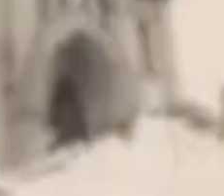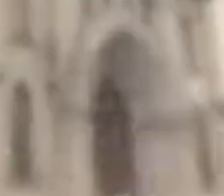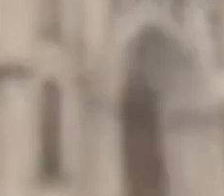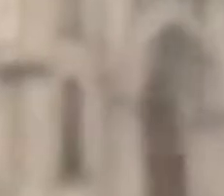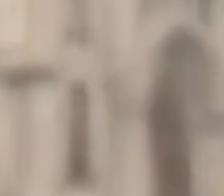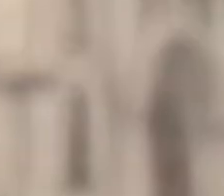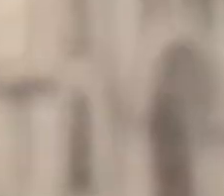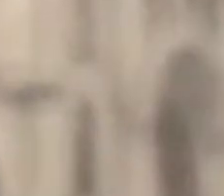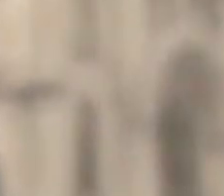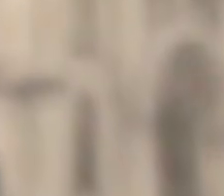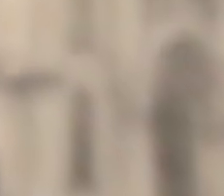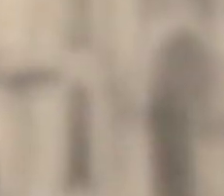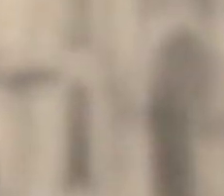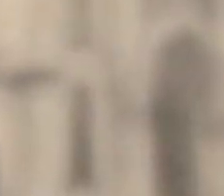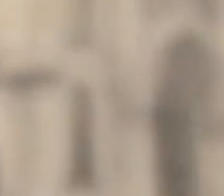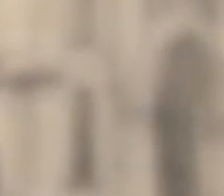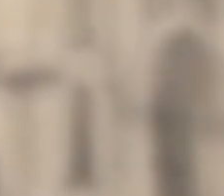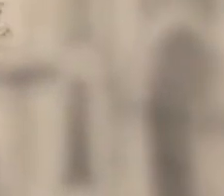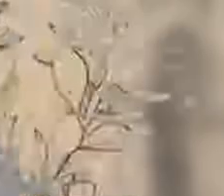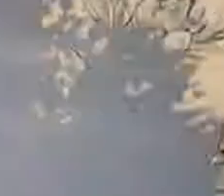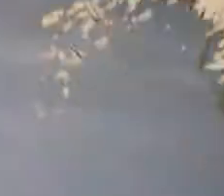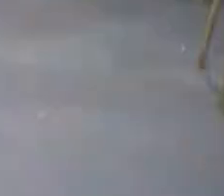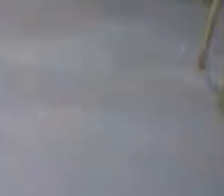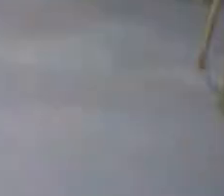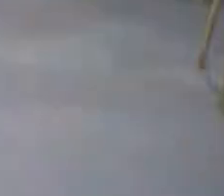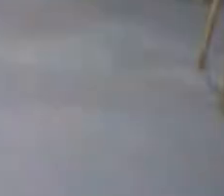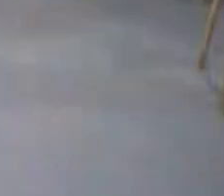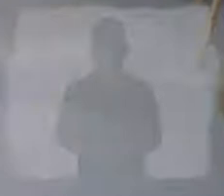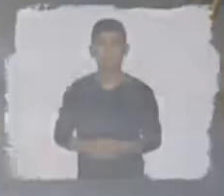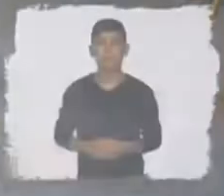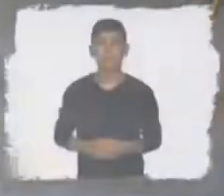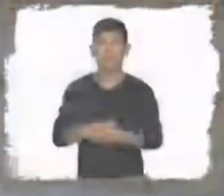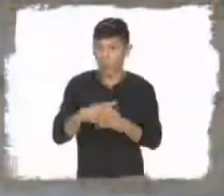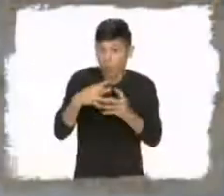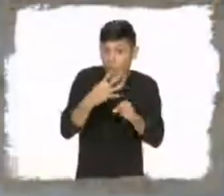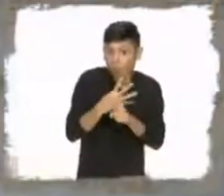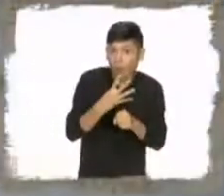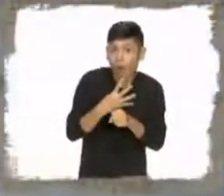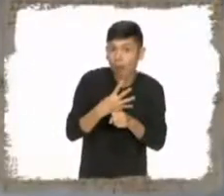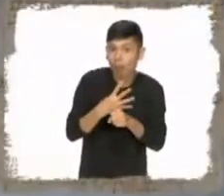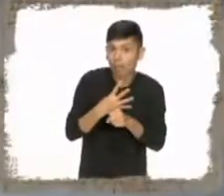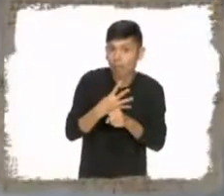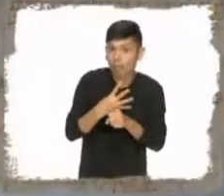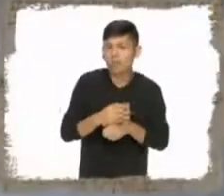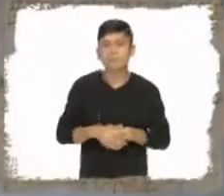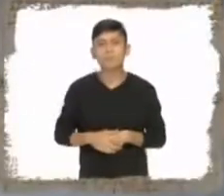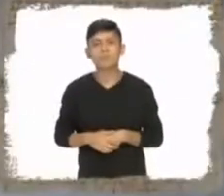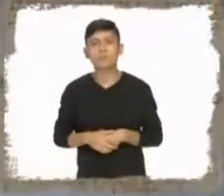La cuarta.